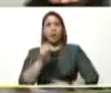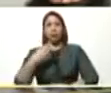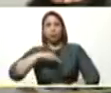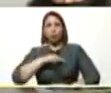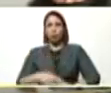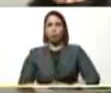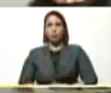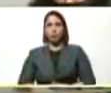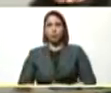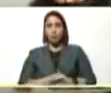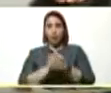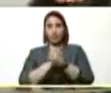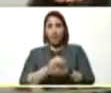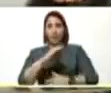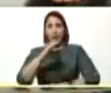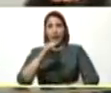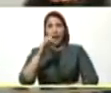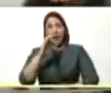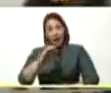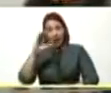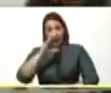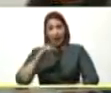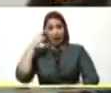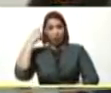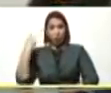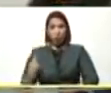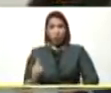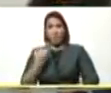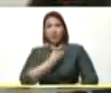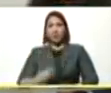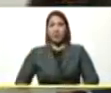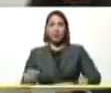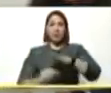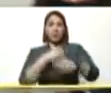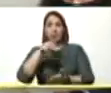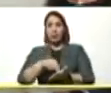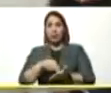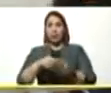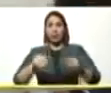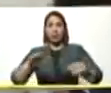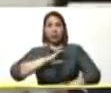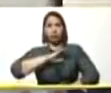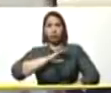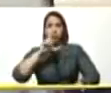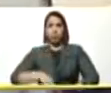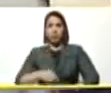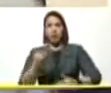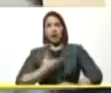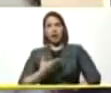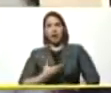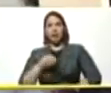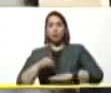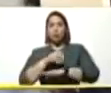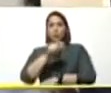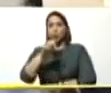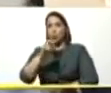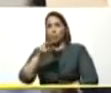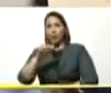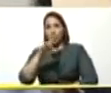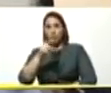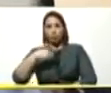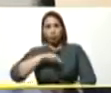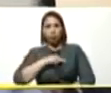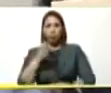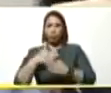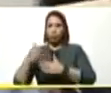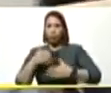nosotros la compañera Carolis Pérez, quien es presidenta del Instituto Nacional de Tierras Urbanas, el alcalde del municipio Tobar, y vamos a compartir